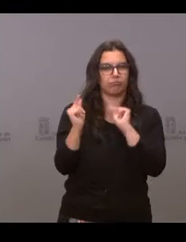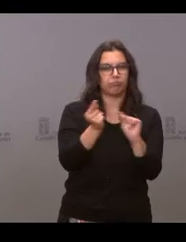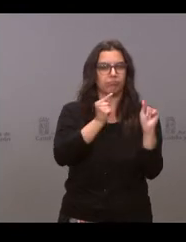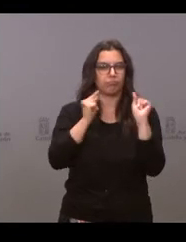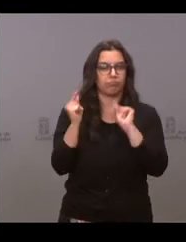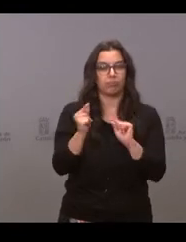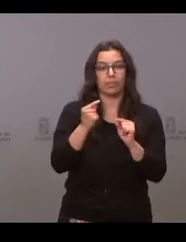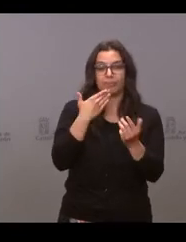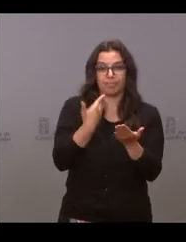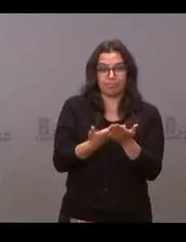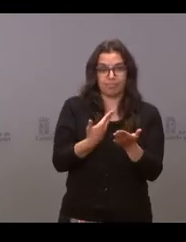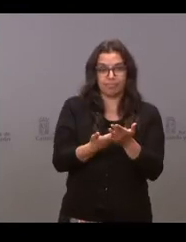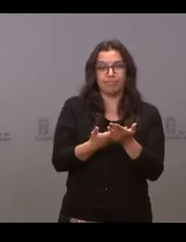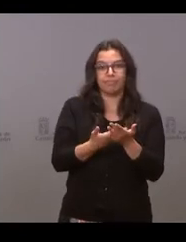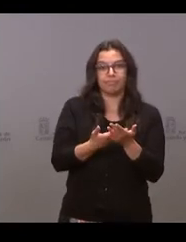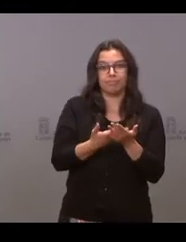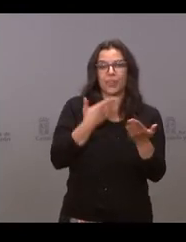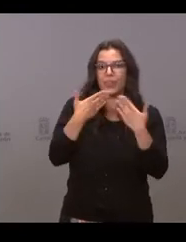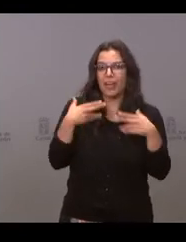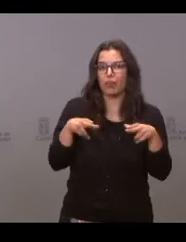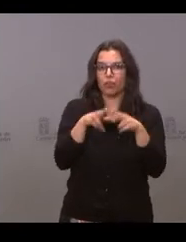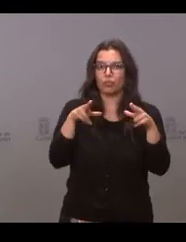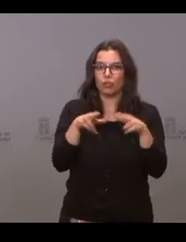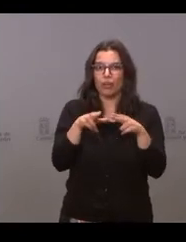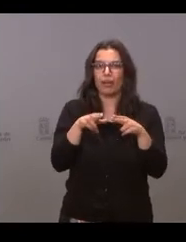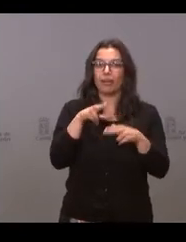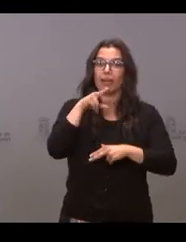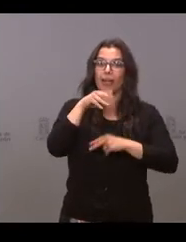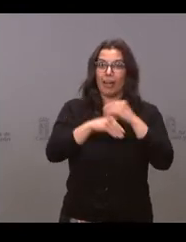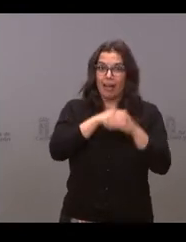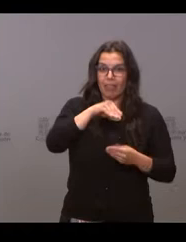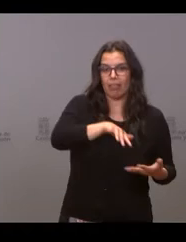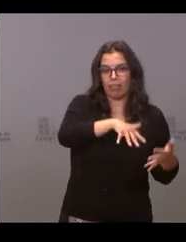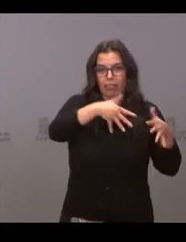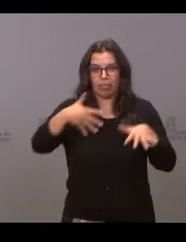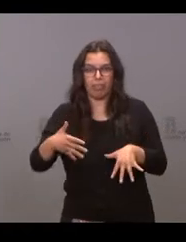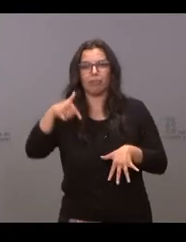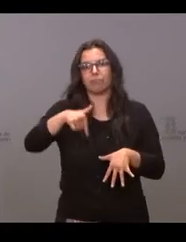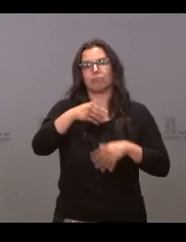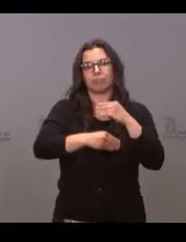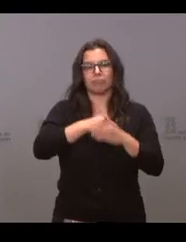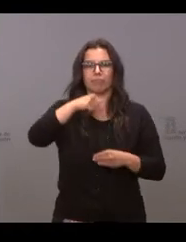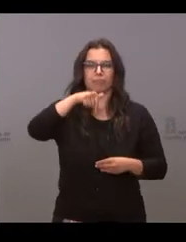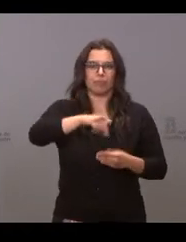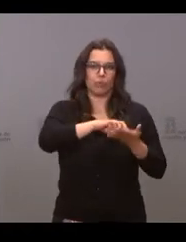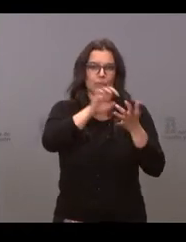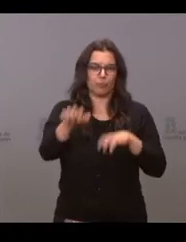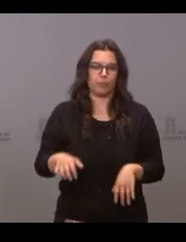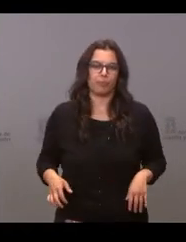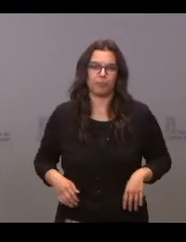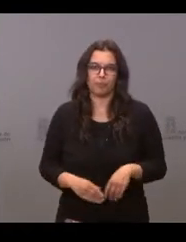es el diálogo social que se lleva a la práctica en esta comunidad autónoma